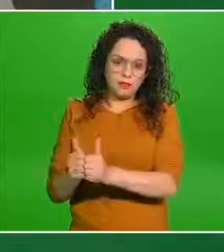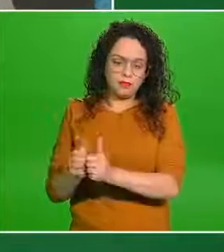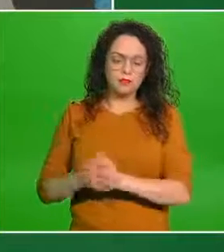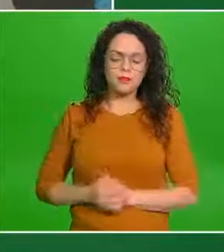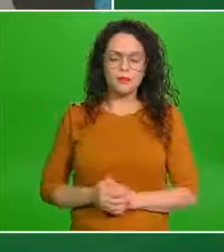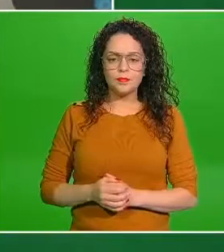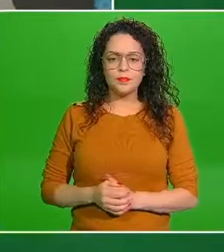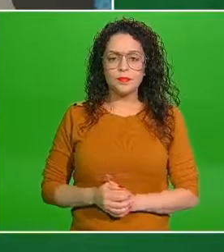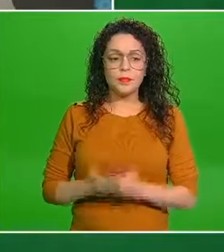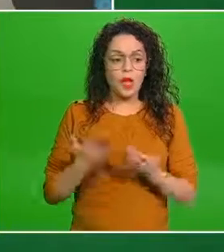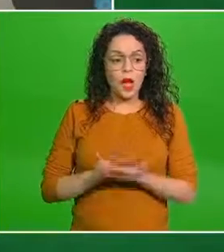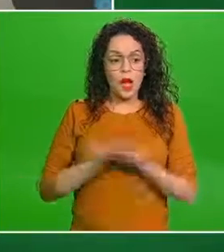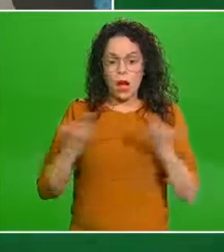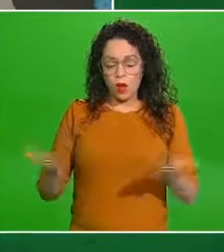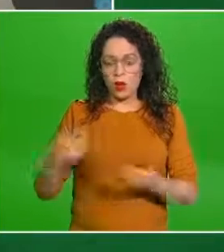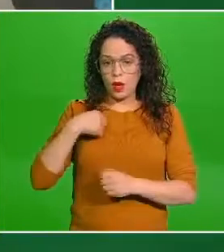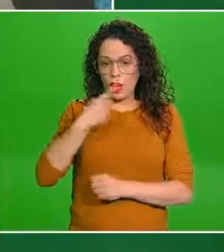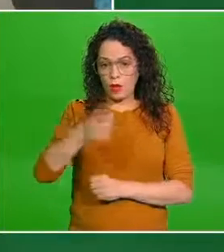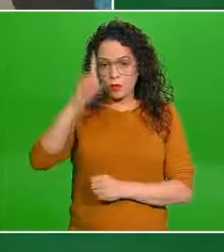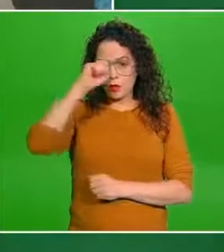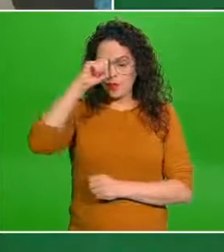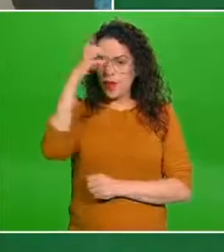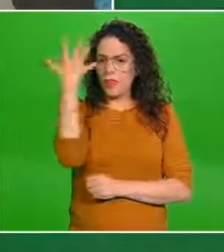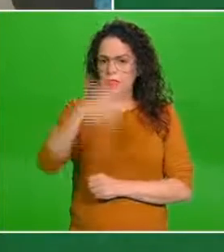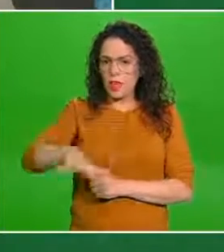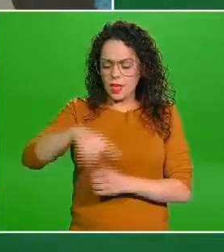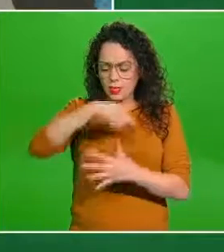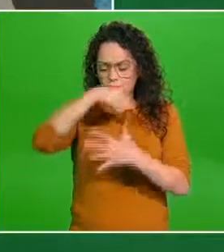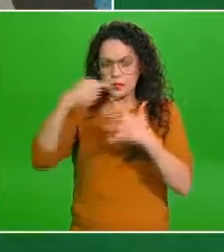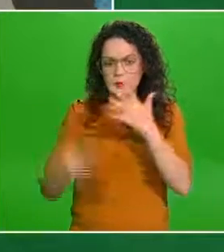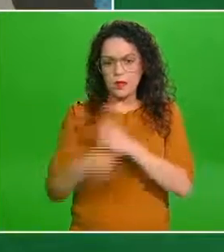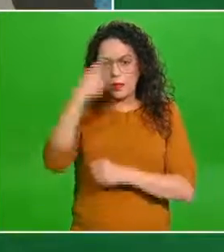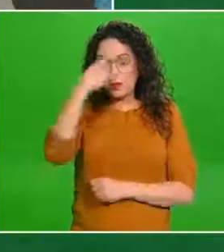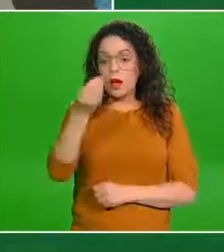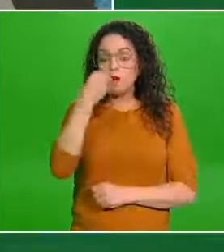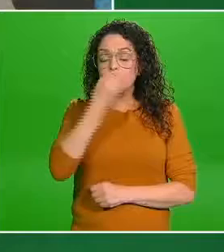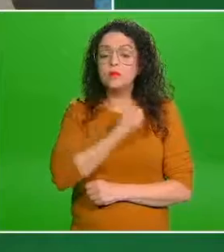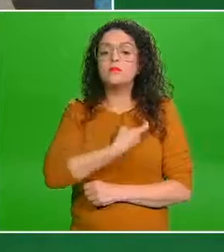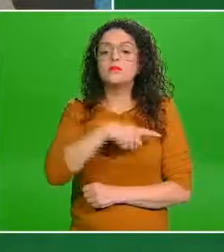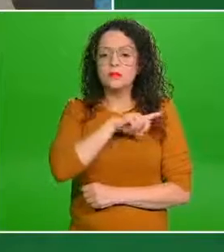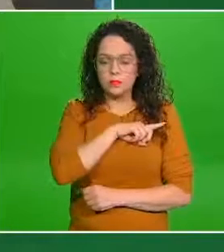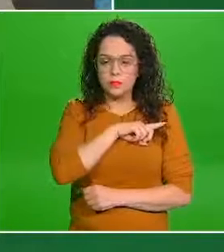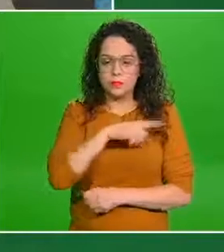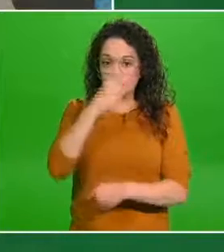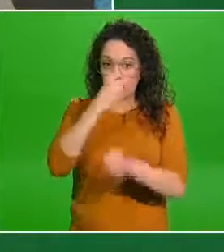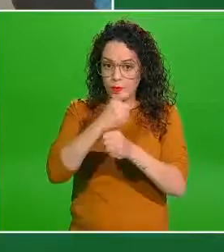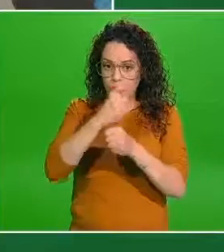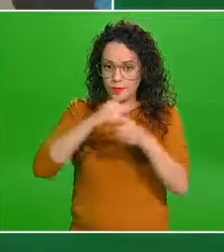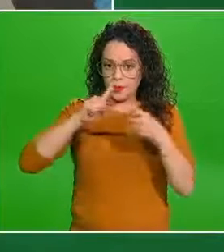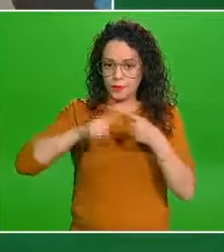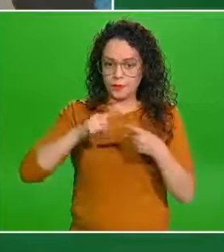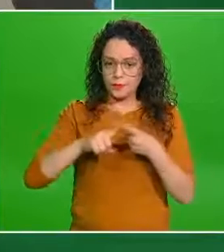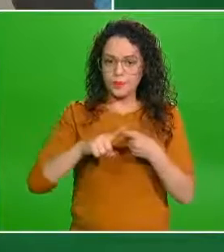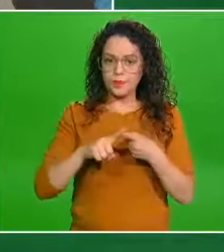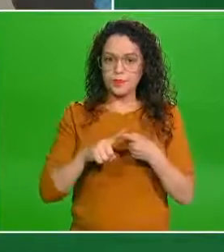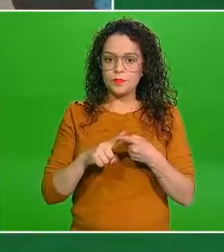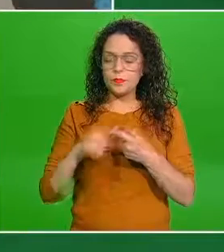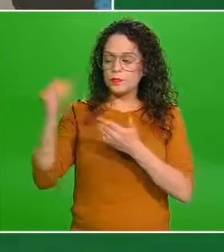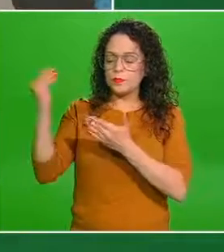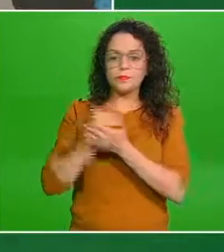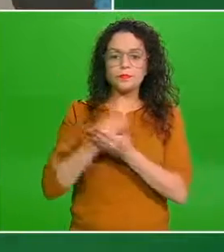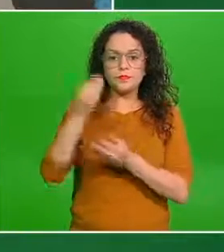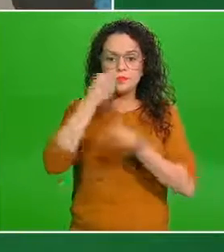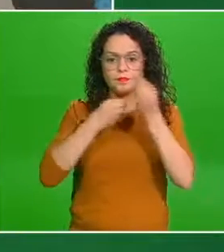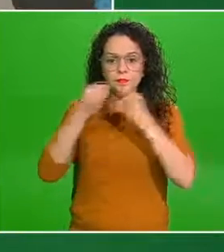voy a decir las 10 recomendaciones básicas para una alimentación saludable. Número 1, reduce el consumo de